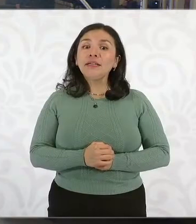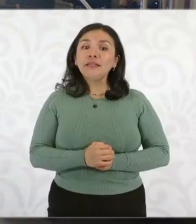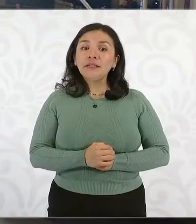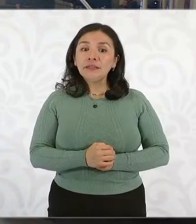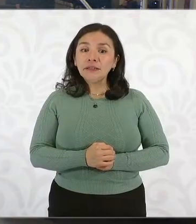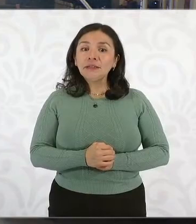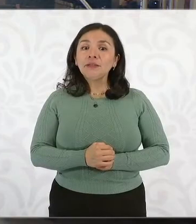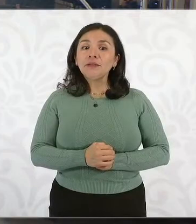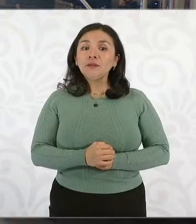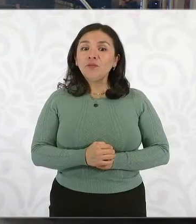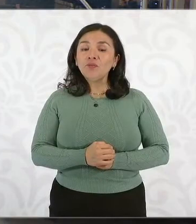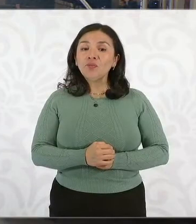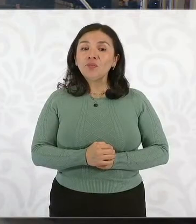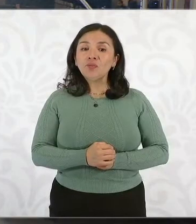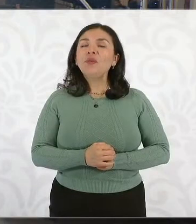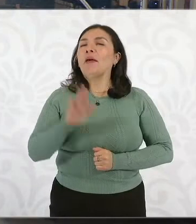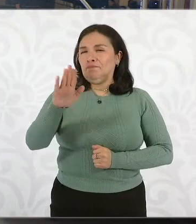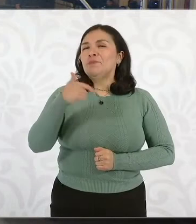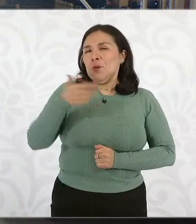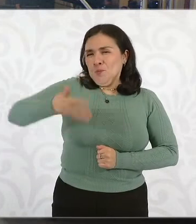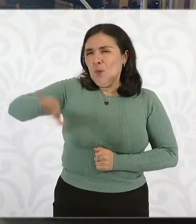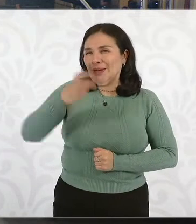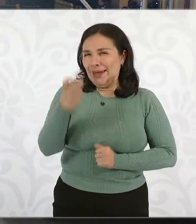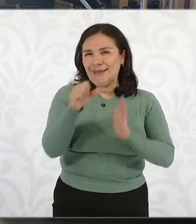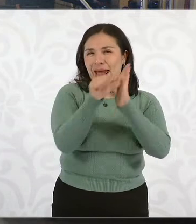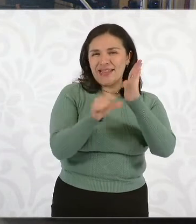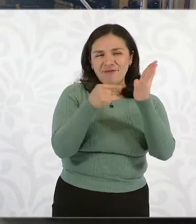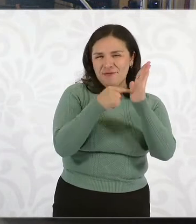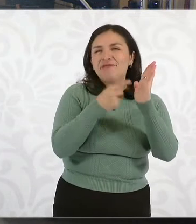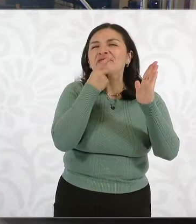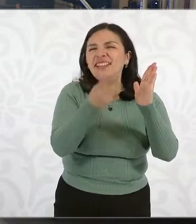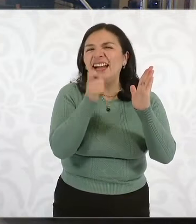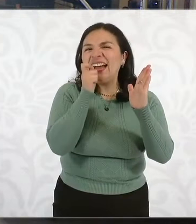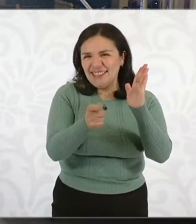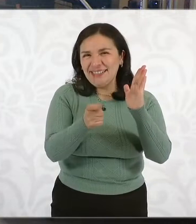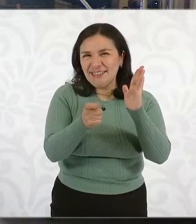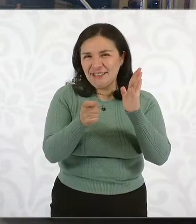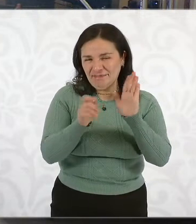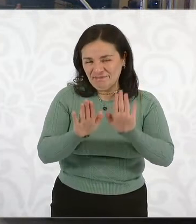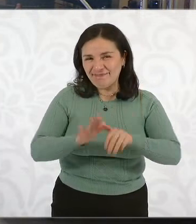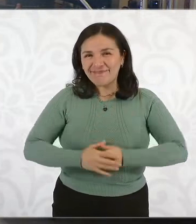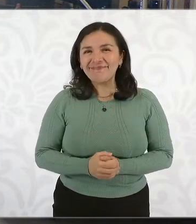Sí, es un impedimento. A ver, vamos a buscar el artículo donde dice que sale.